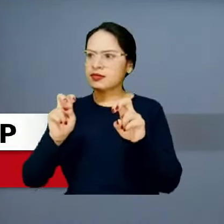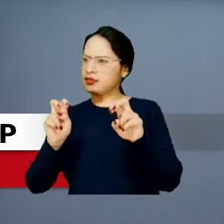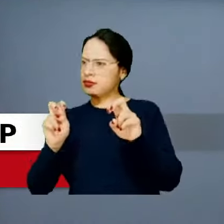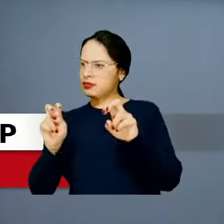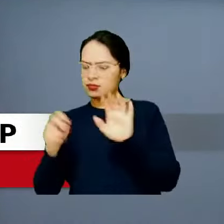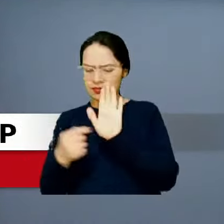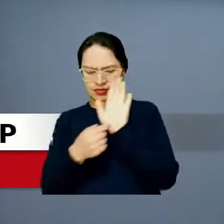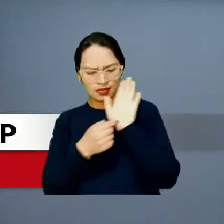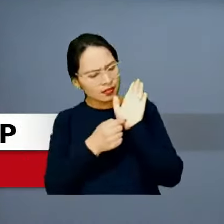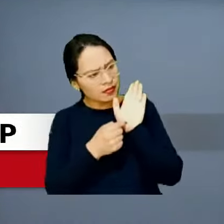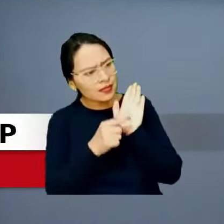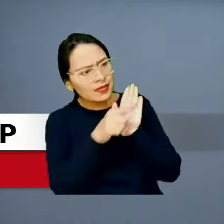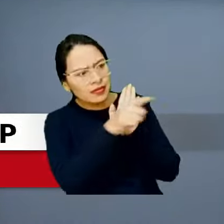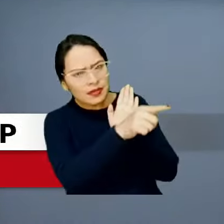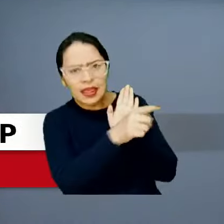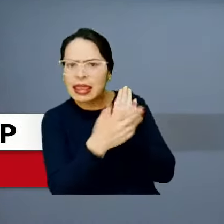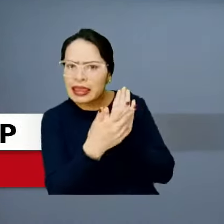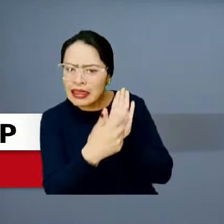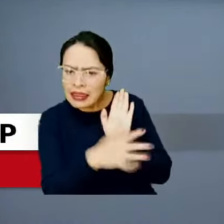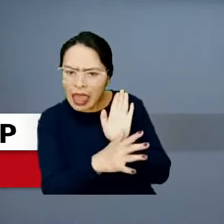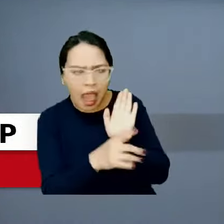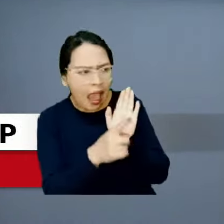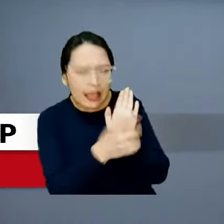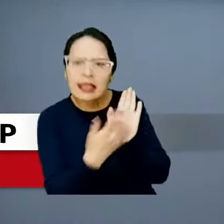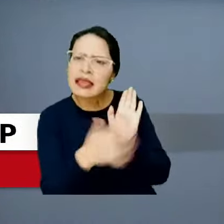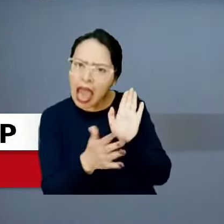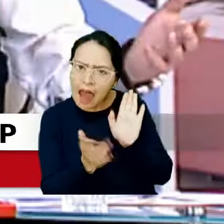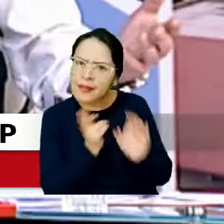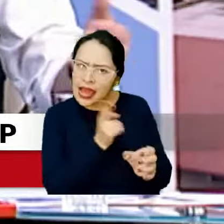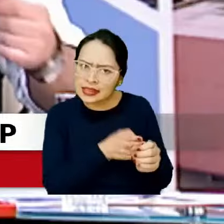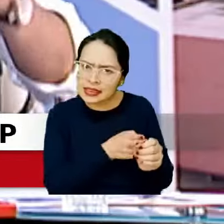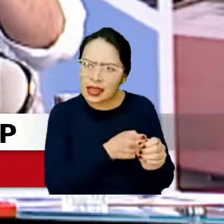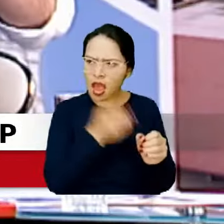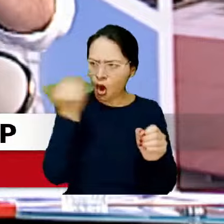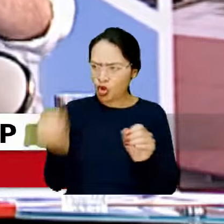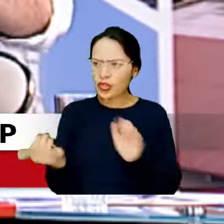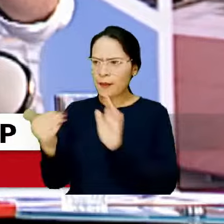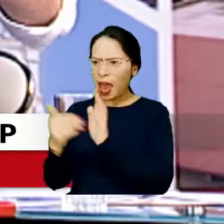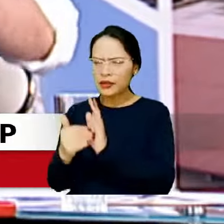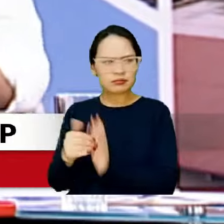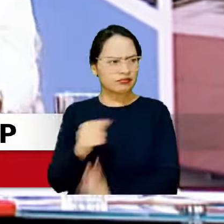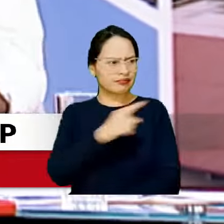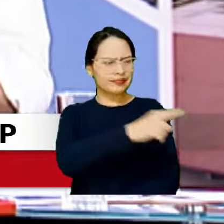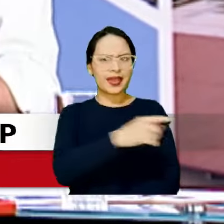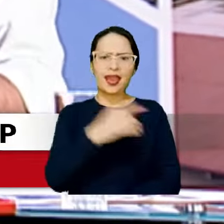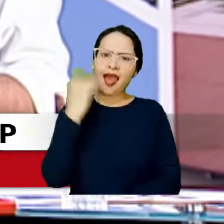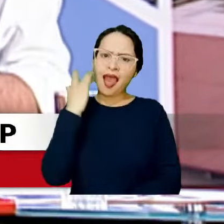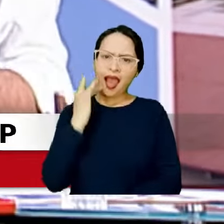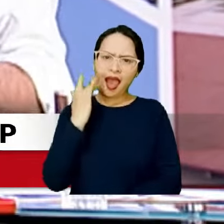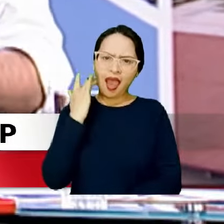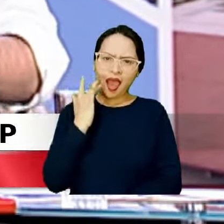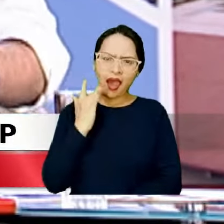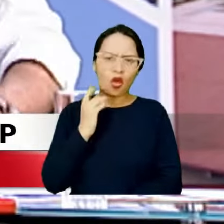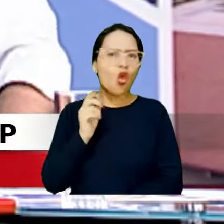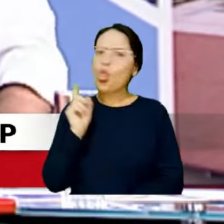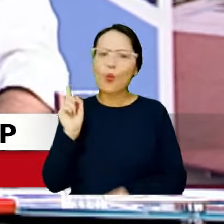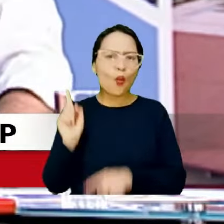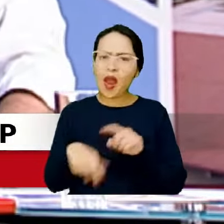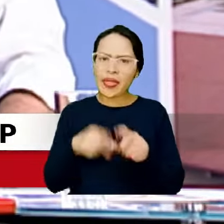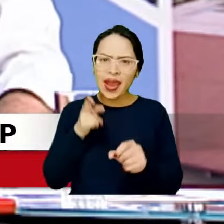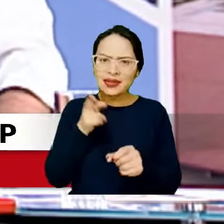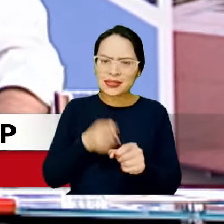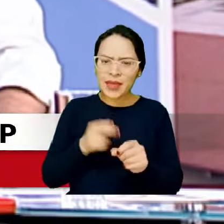está participando en un proceso? Y recién ahí le descalifican. Y no por un acto de corrupción a eso, porque no cumple las condiciones técnicas, le descalifican. Entonces, aquí